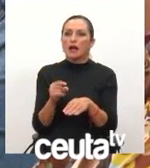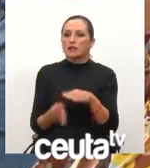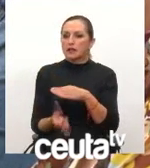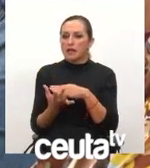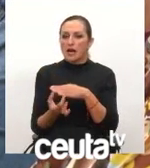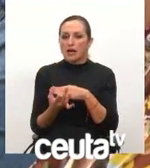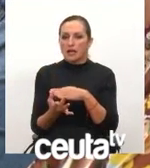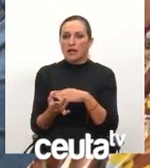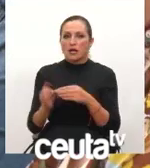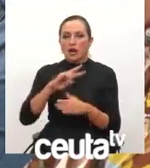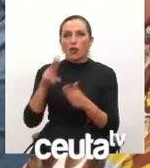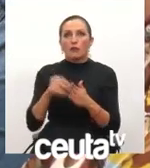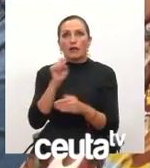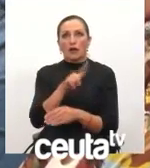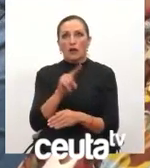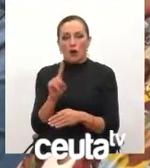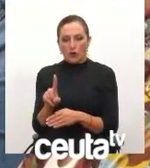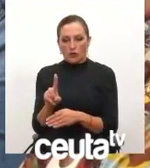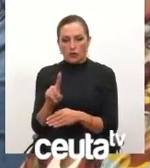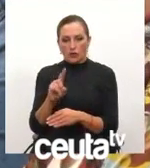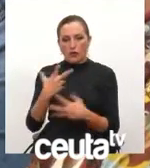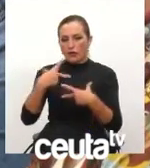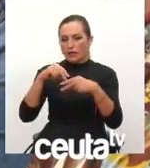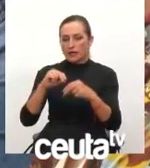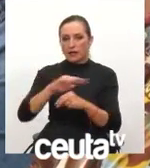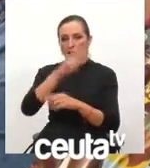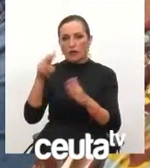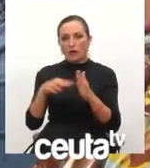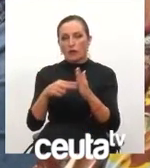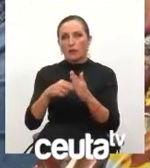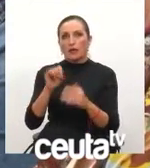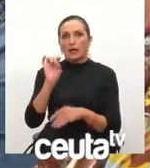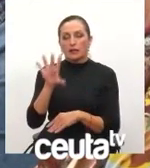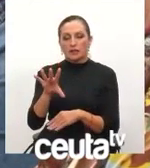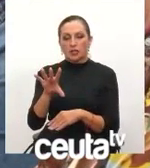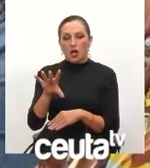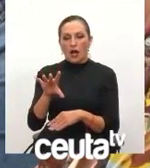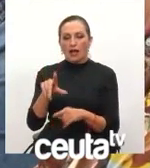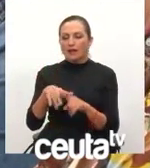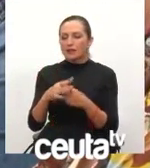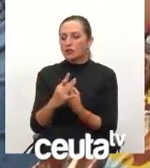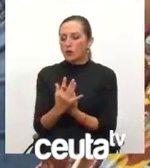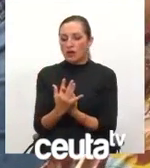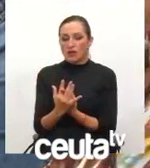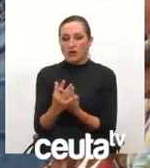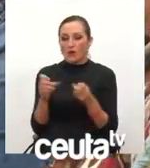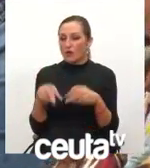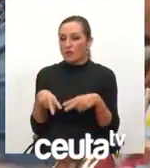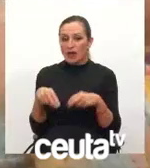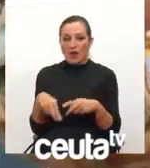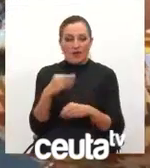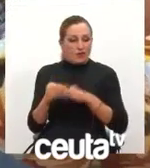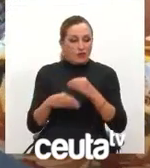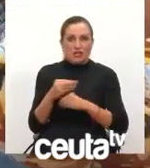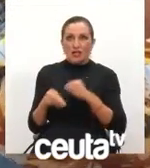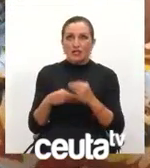2011 y con fecha de finalización del 2015. Lo más grave de este caso y que demuestra su inoperancia es que no